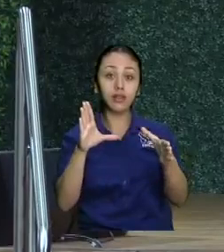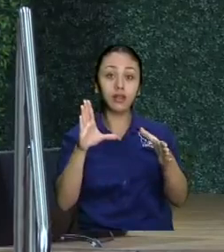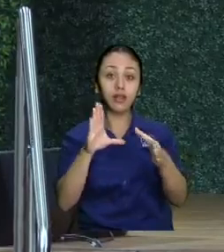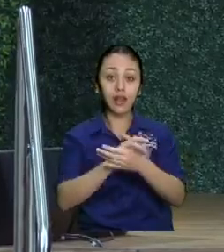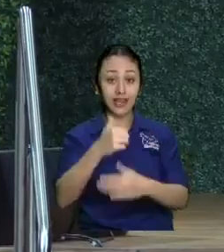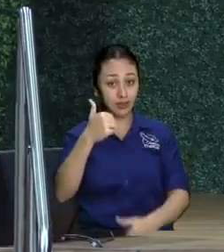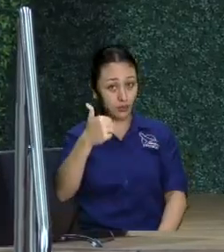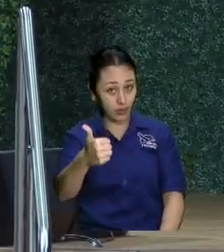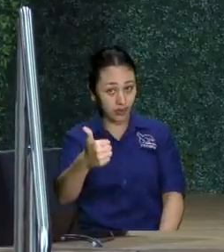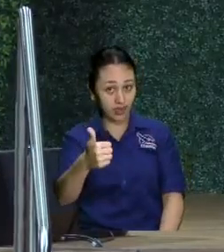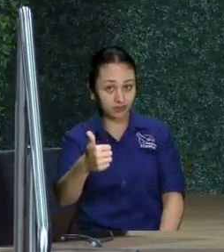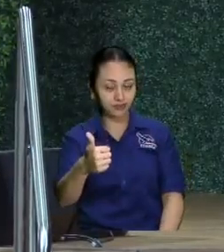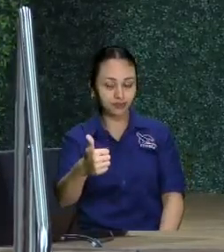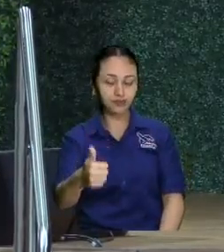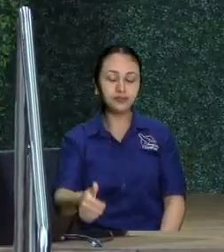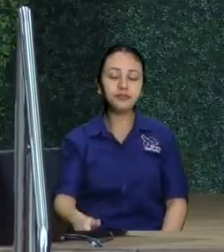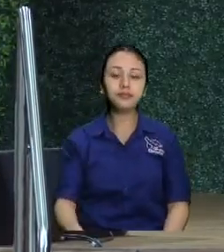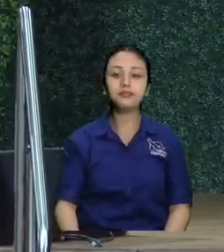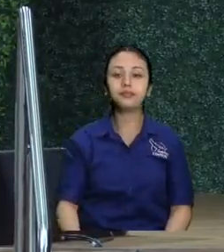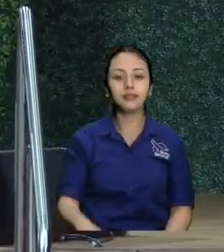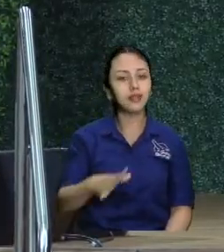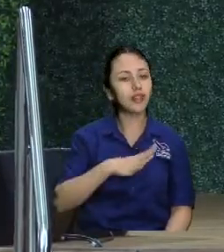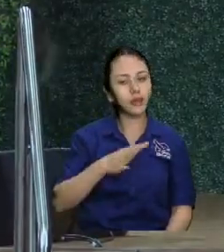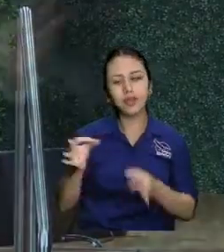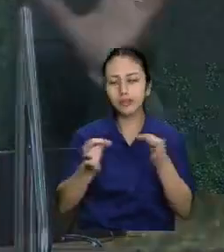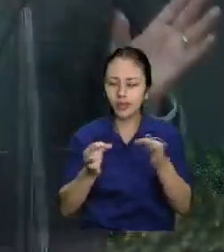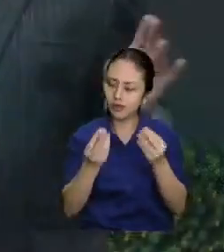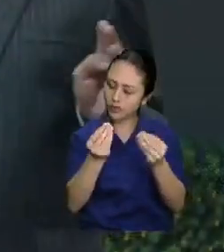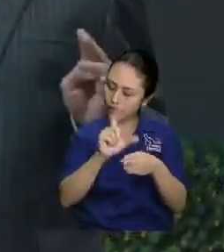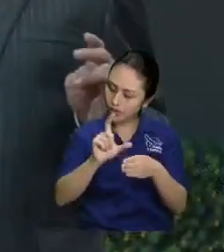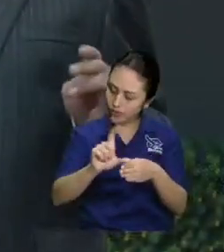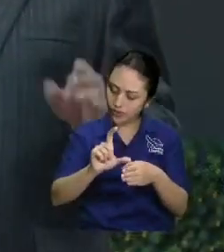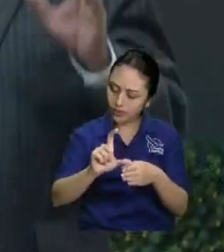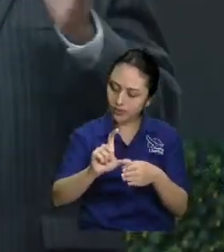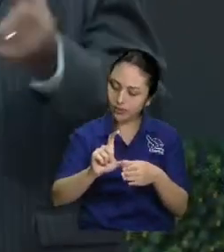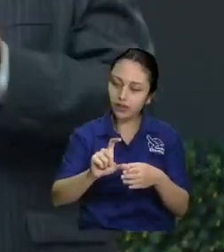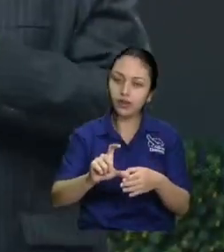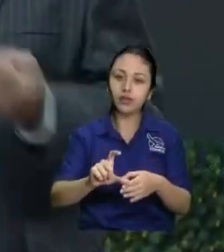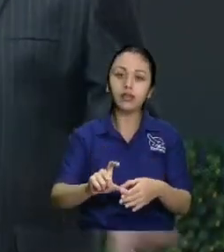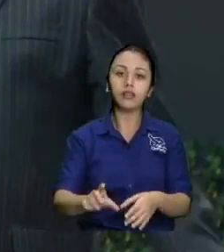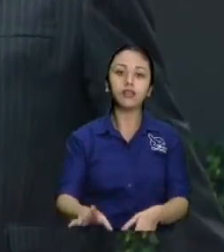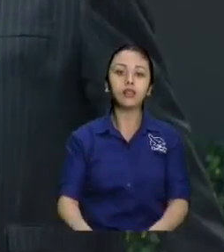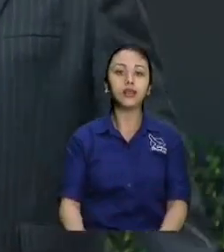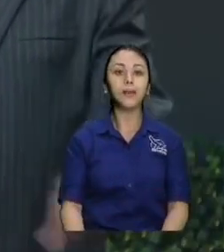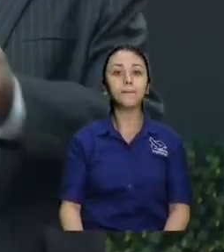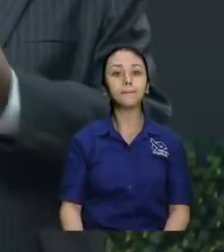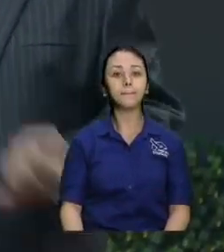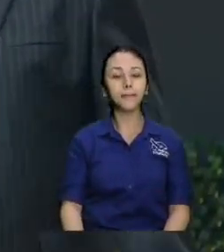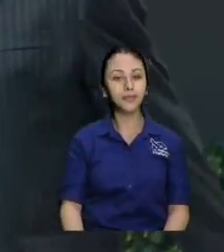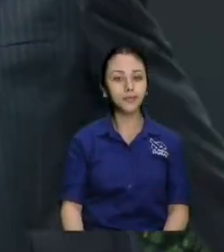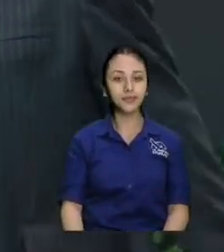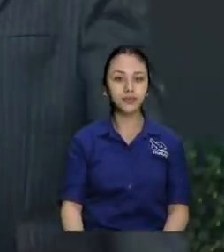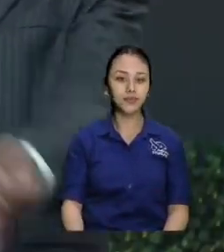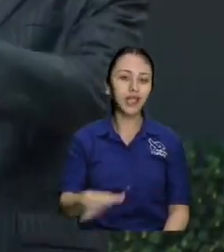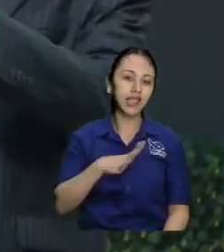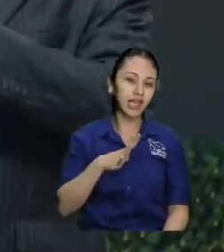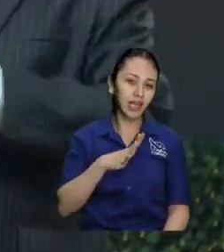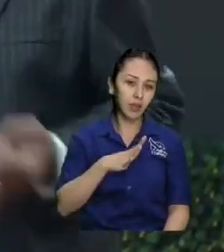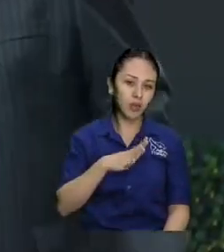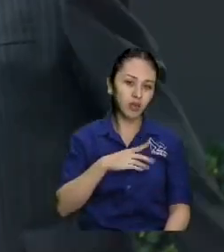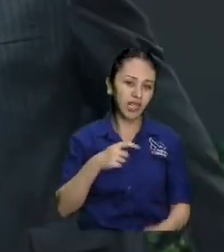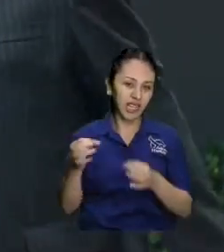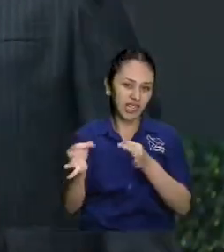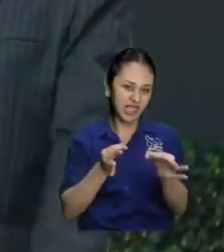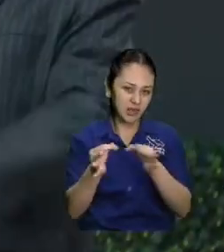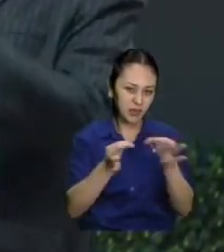Claro que ahí hay que explicar muchas cosas, pero ese no es el tema. Ahí hay que explicar lugares intermedios, no saldrás de allá hasta